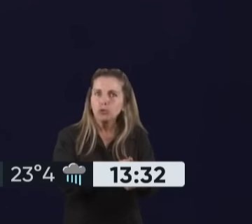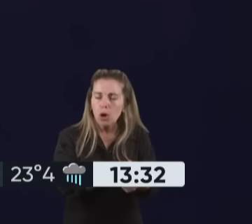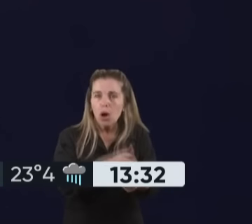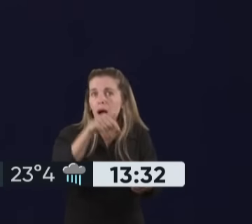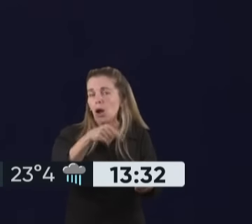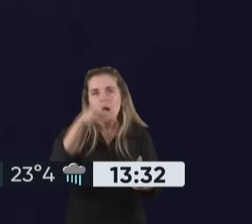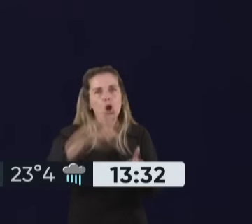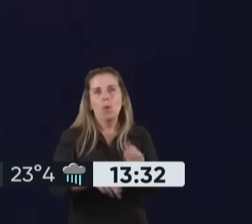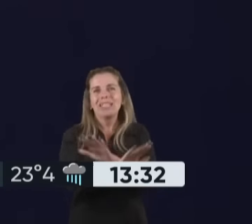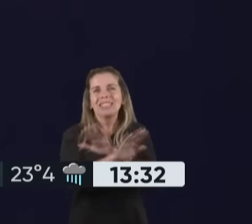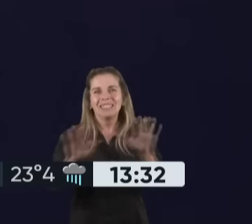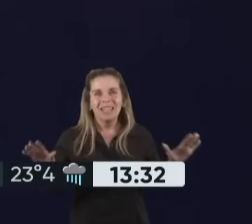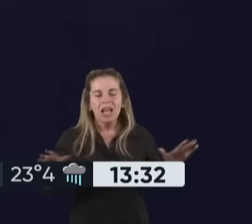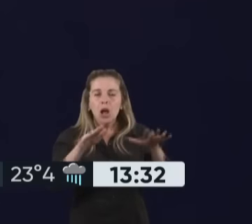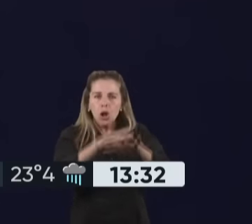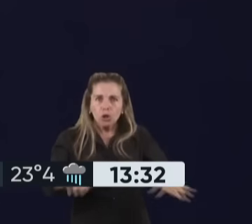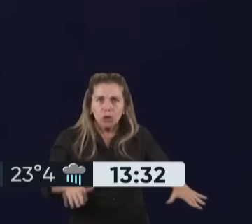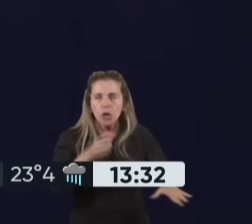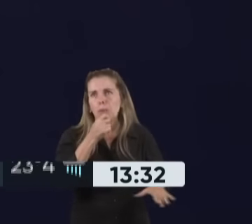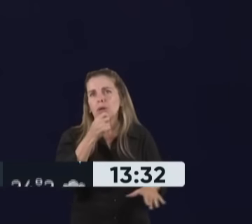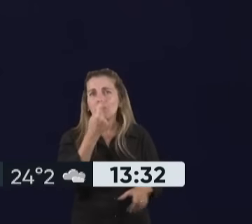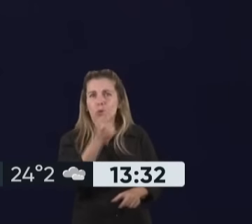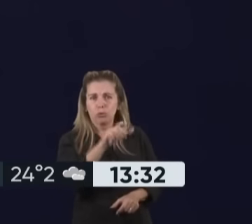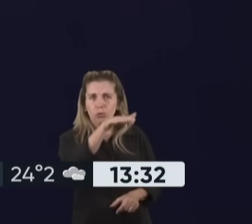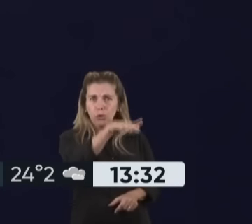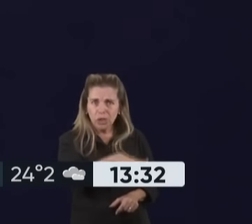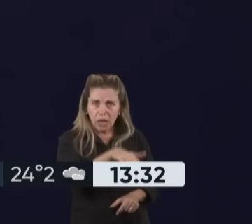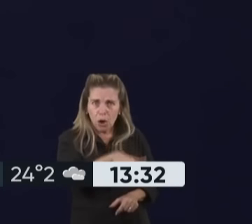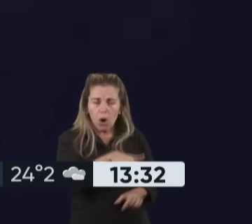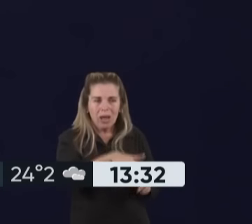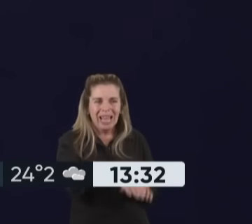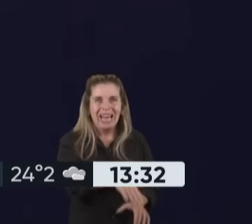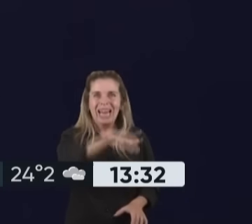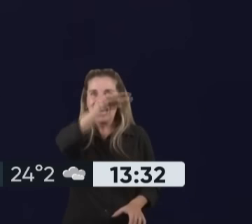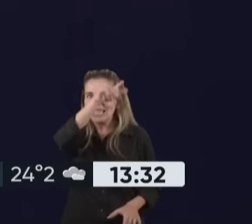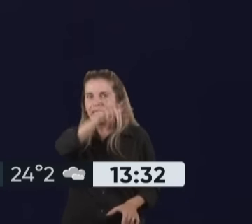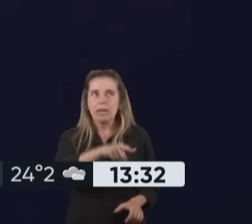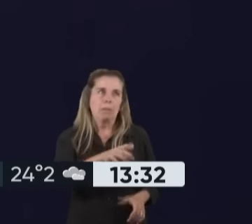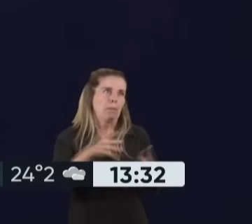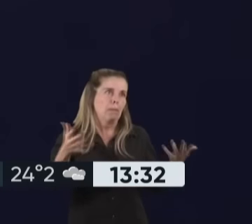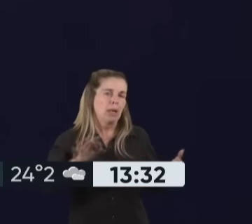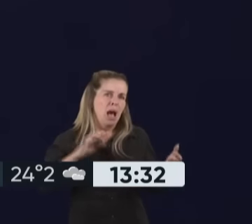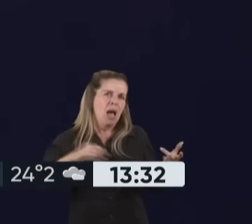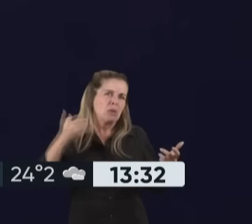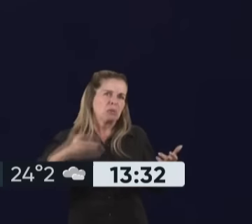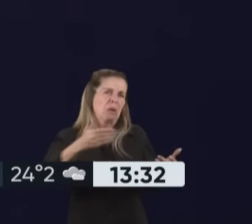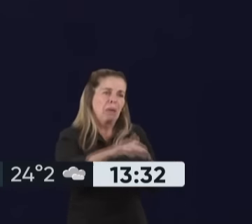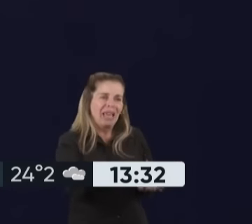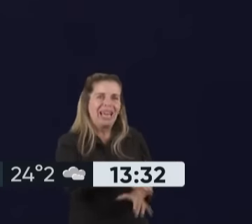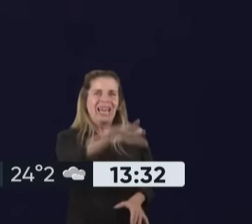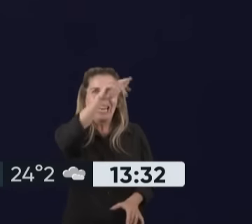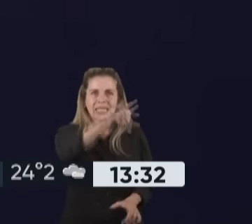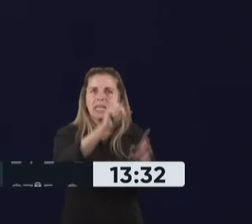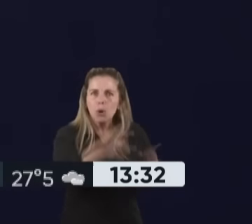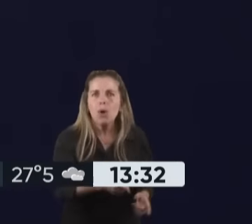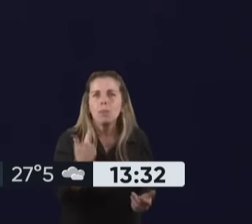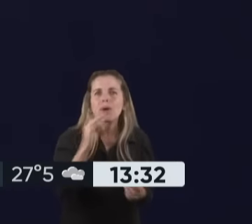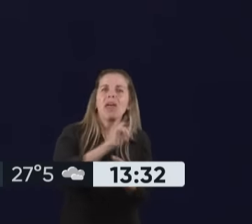imprescriptible. Si ese chico, esa chica puede hablar 30 años después, como tantos casos hemos